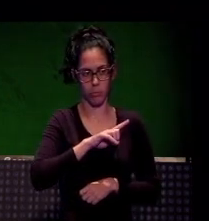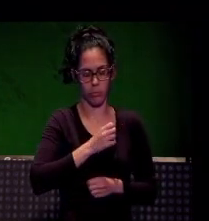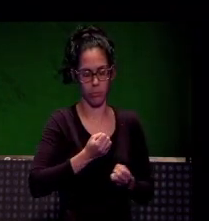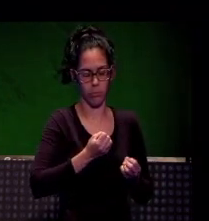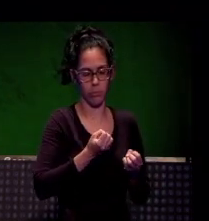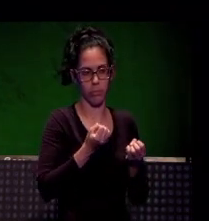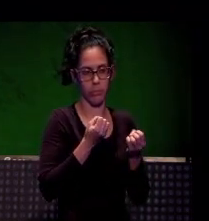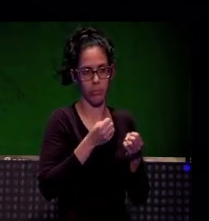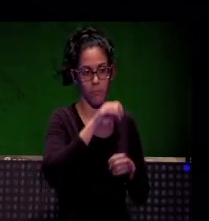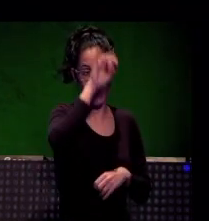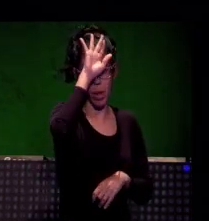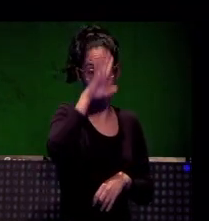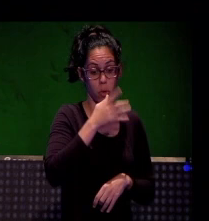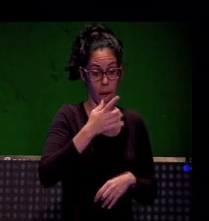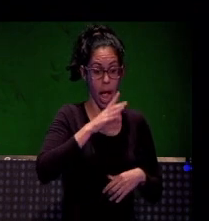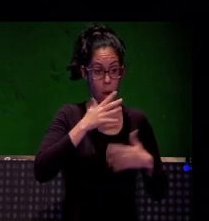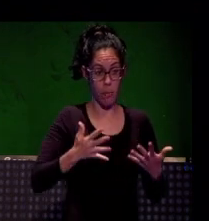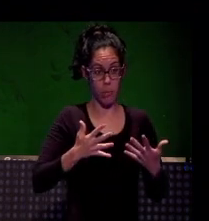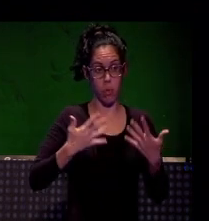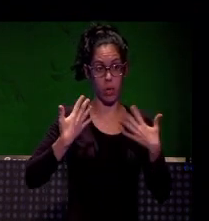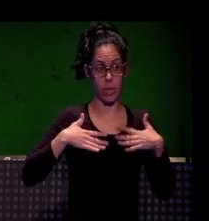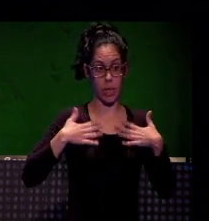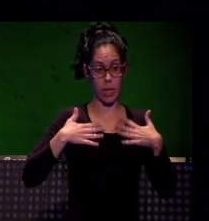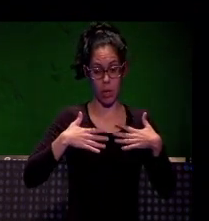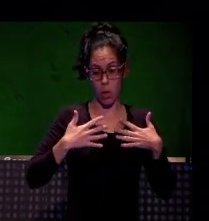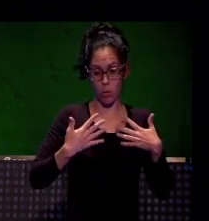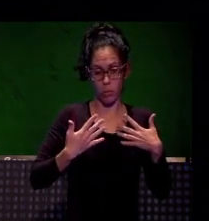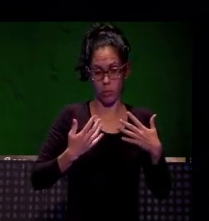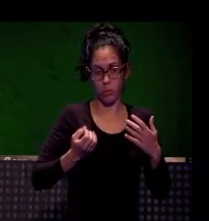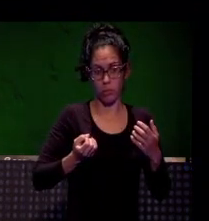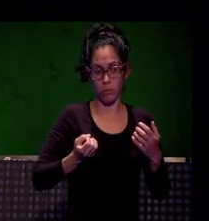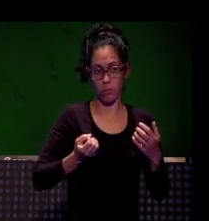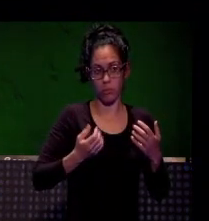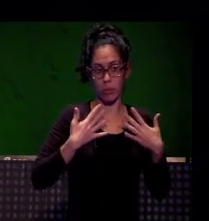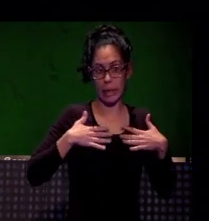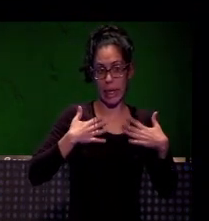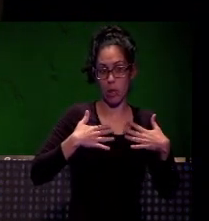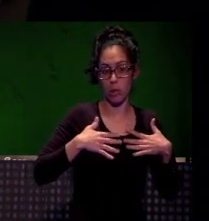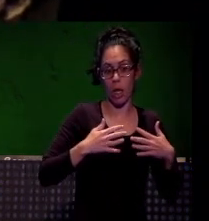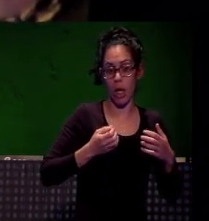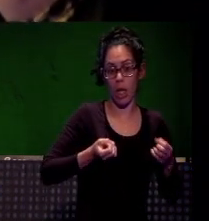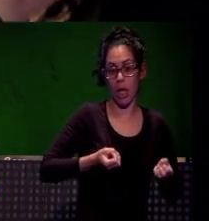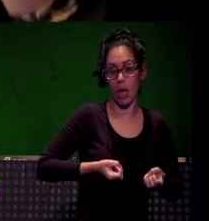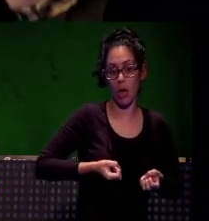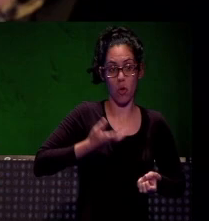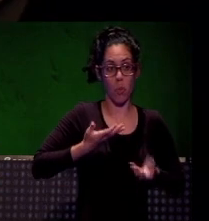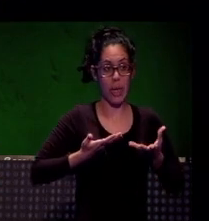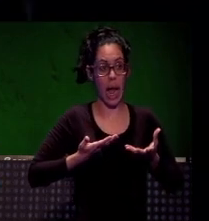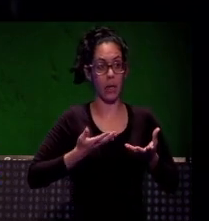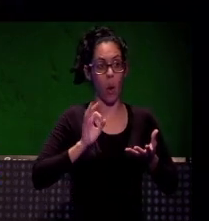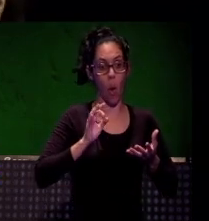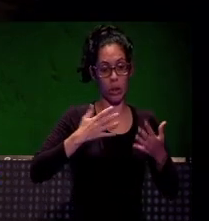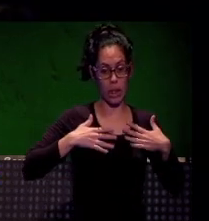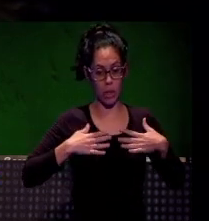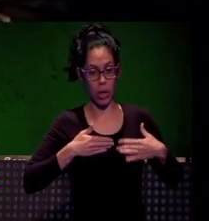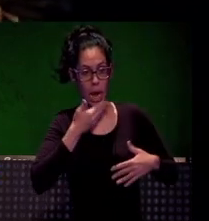mismo hablamos de tejidos que iluminan hablamos de tejidos que calientan o que